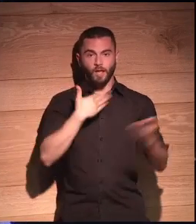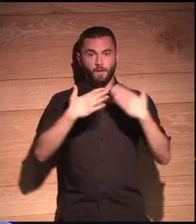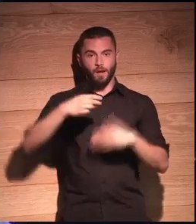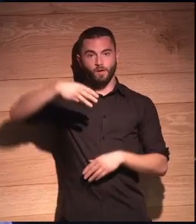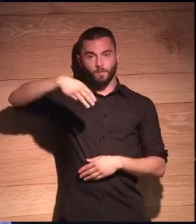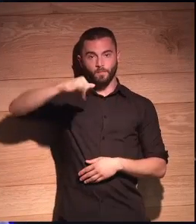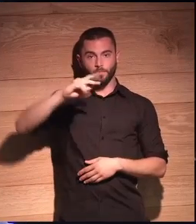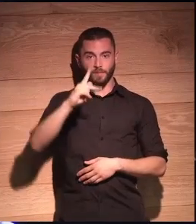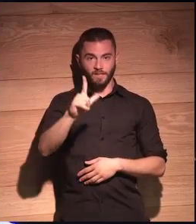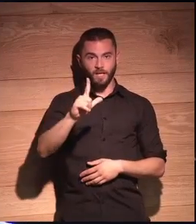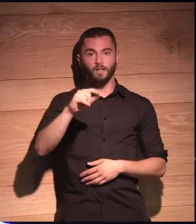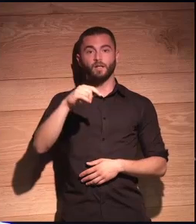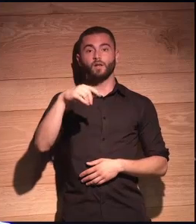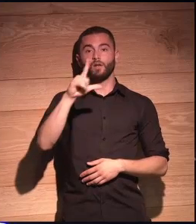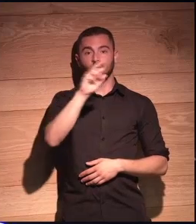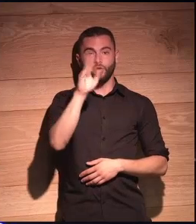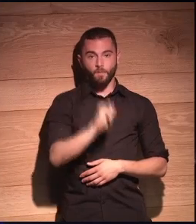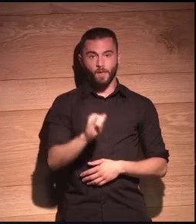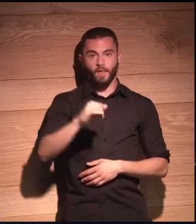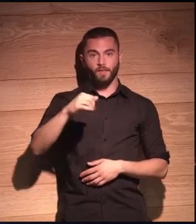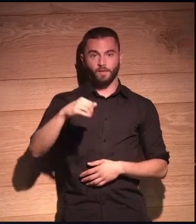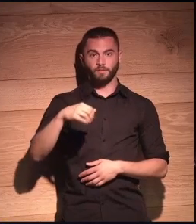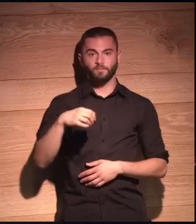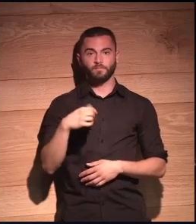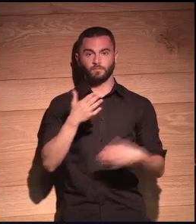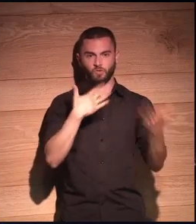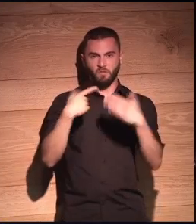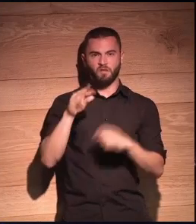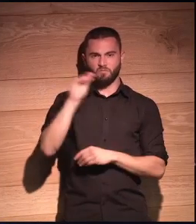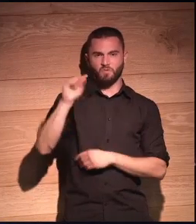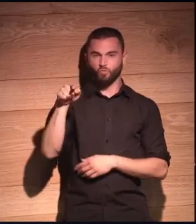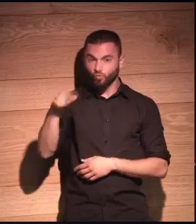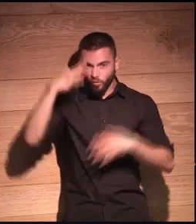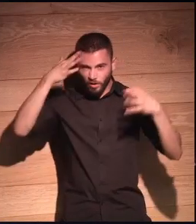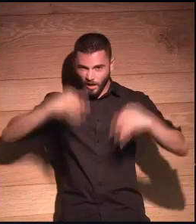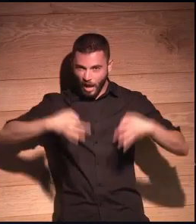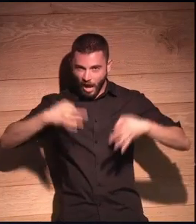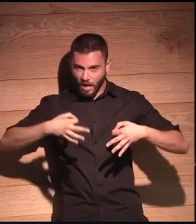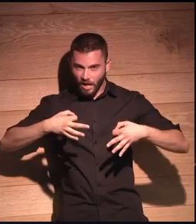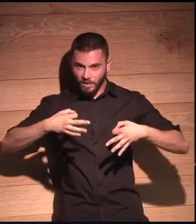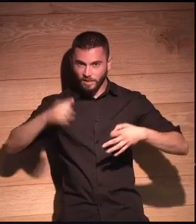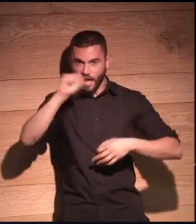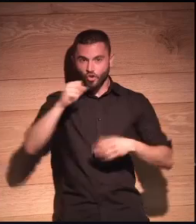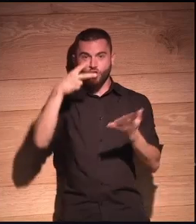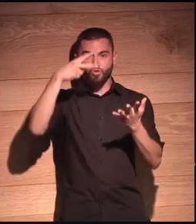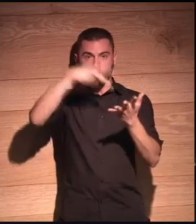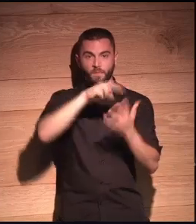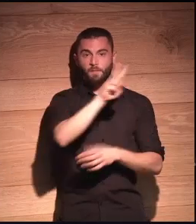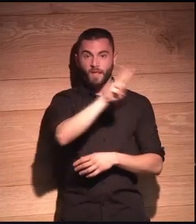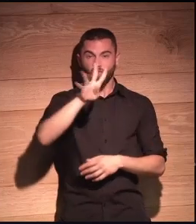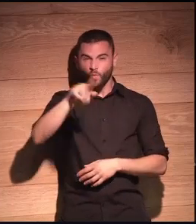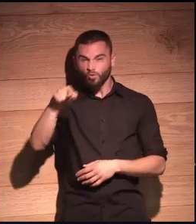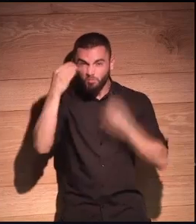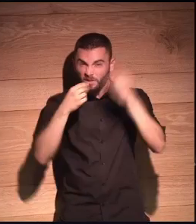con Michael López Alegría, el astronauta, y le preguntaba, ¿crees que es realista que se llegue en 2024? Y él